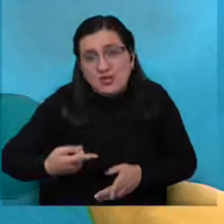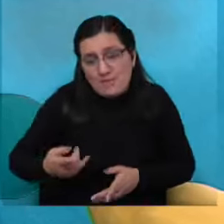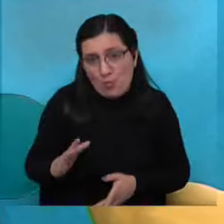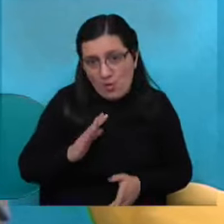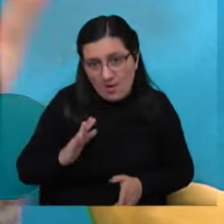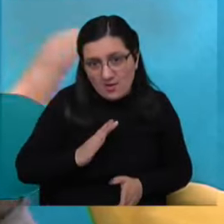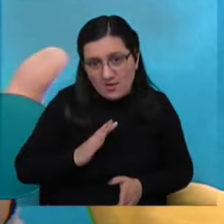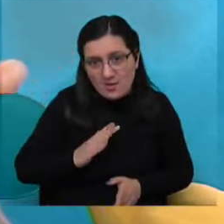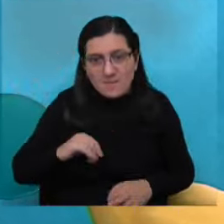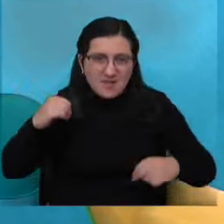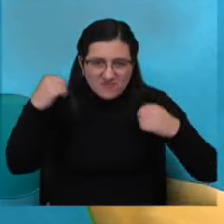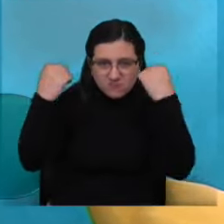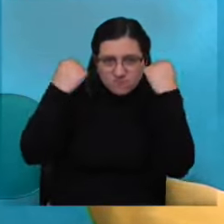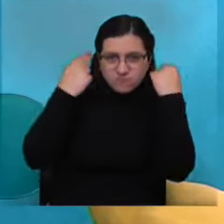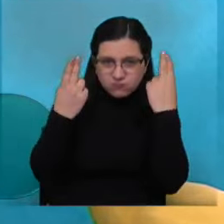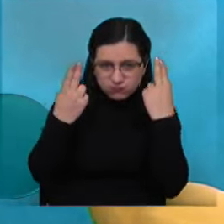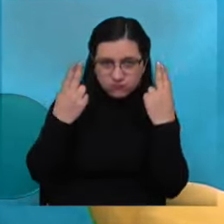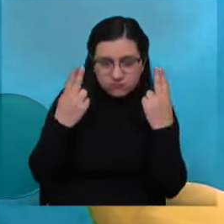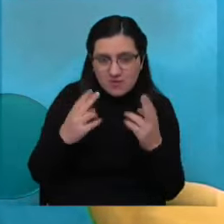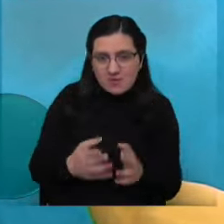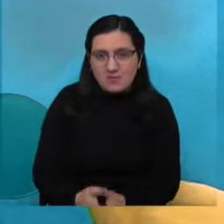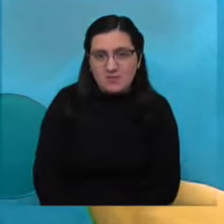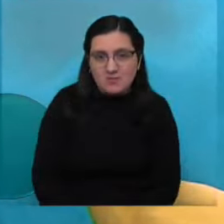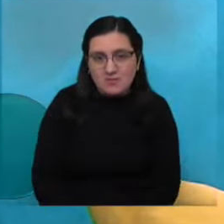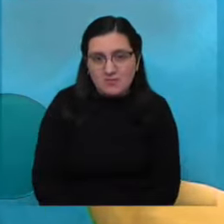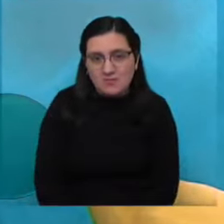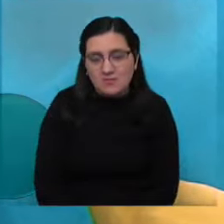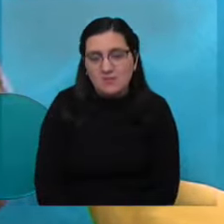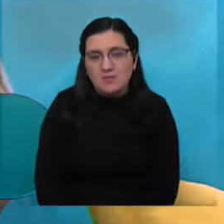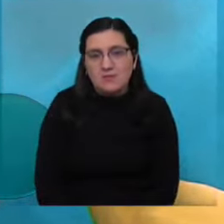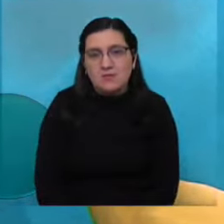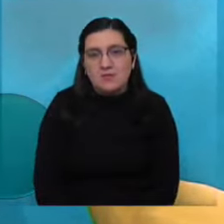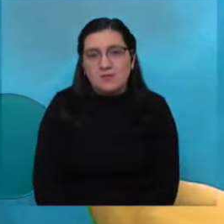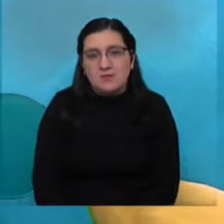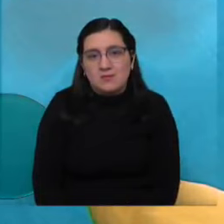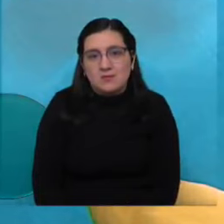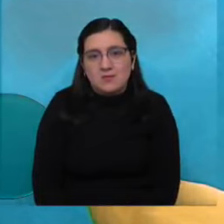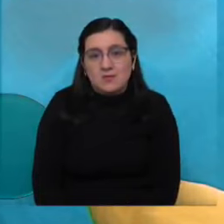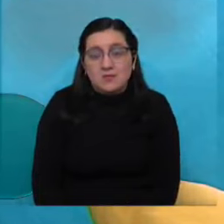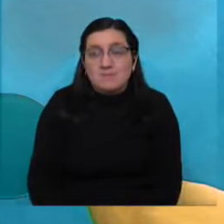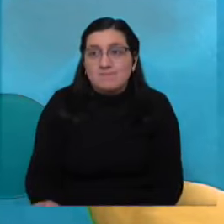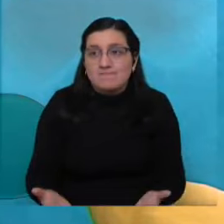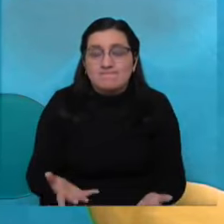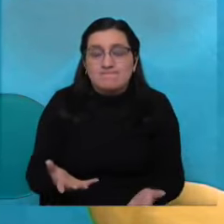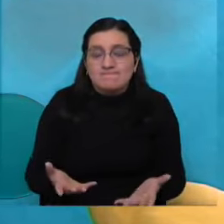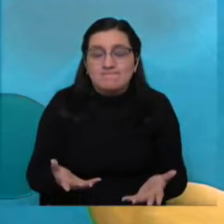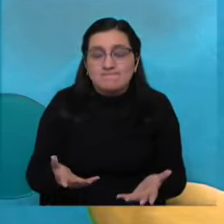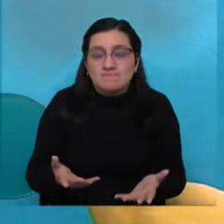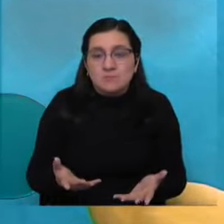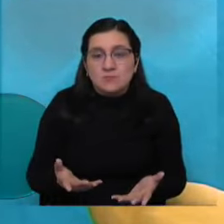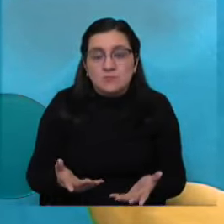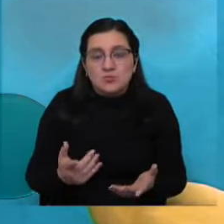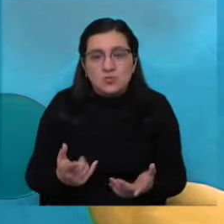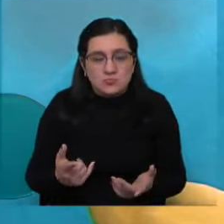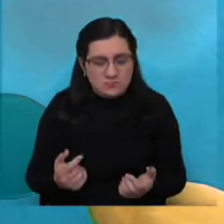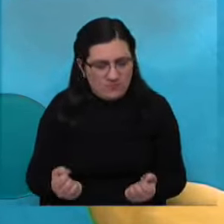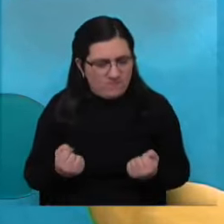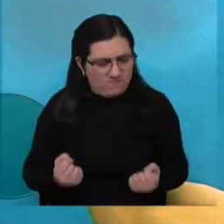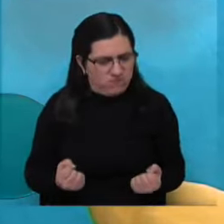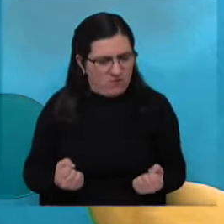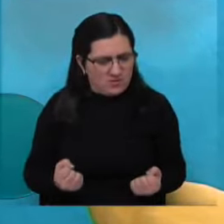poquito más transgresora y un poquito más vamos a decir eh con una con un implante